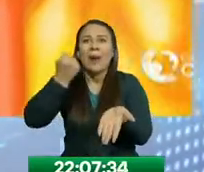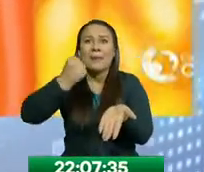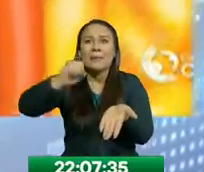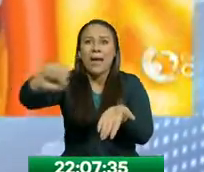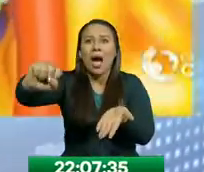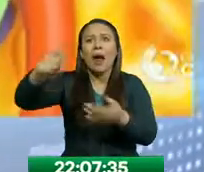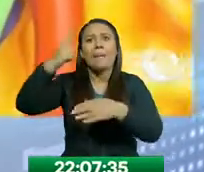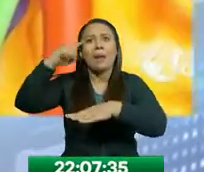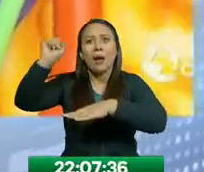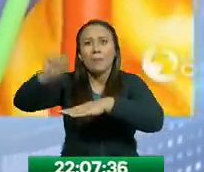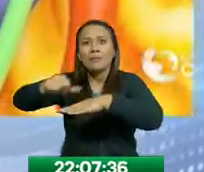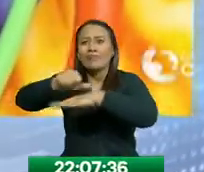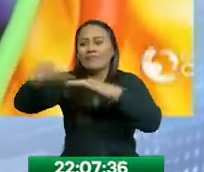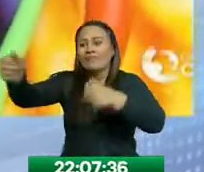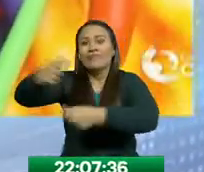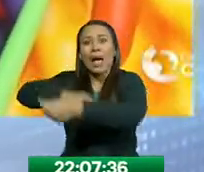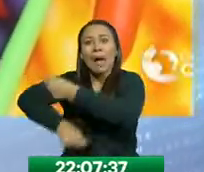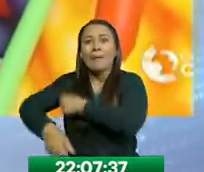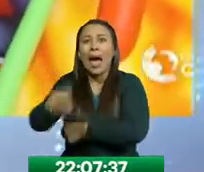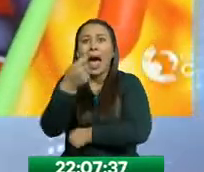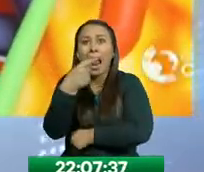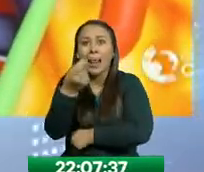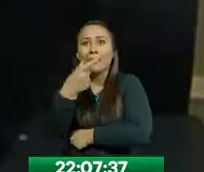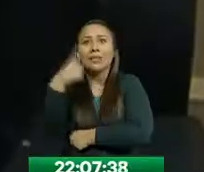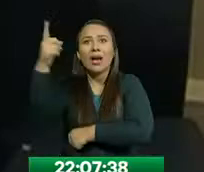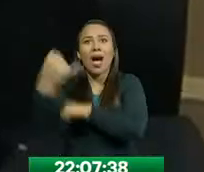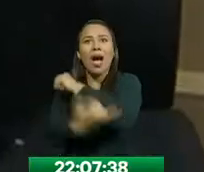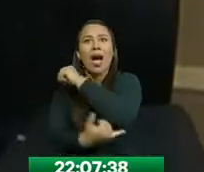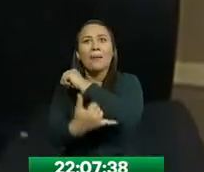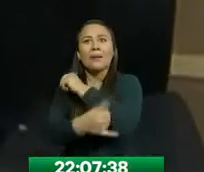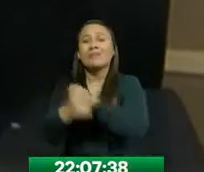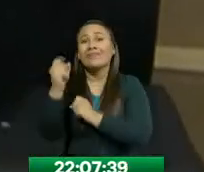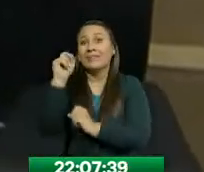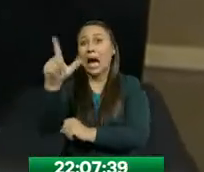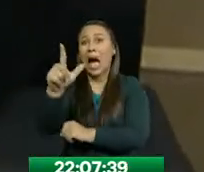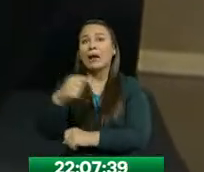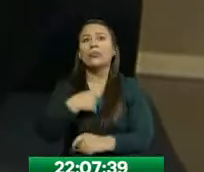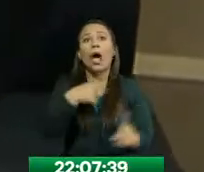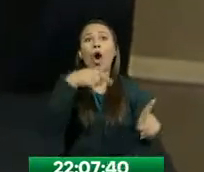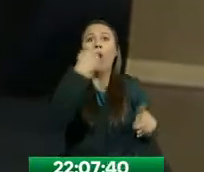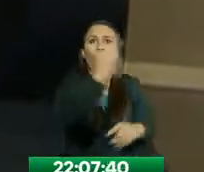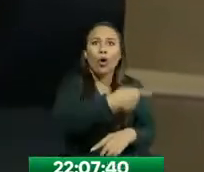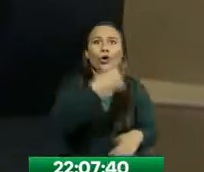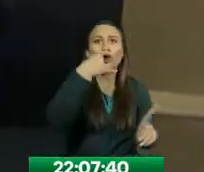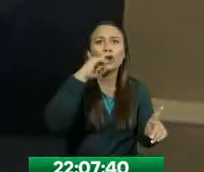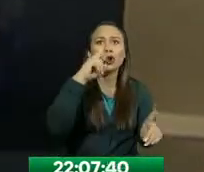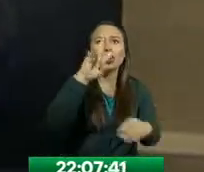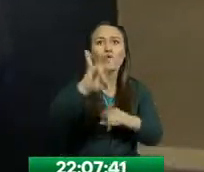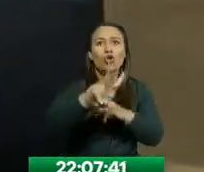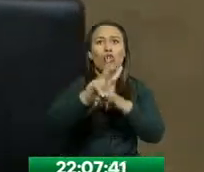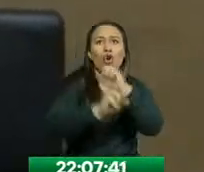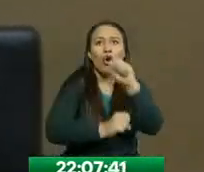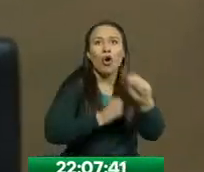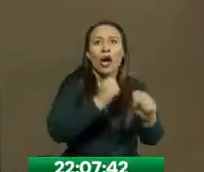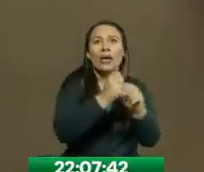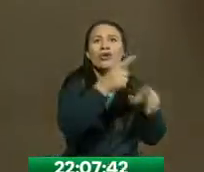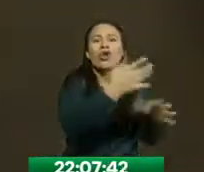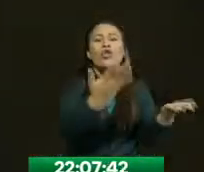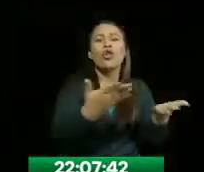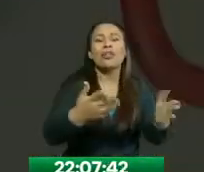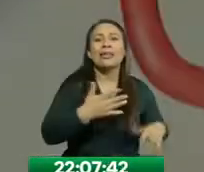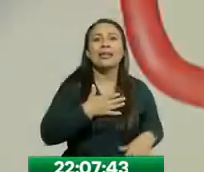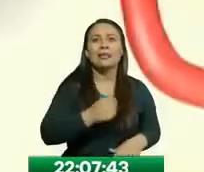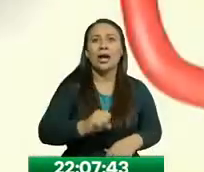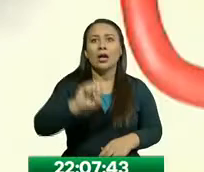movilización, alimentación fuera del país. Danielito tiene 2 años de edad y permanece hospitalizado en Solca.